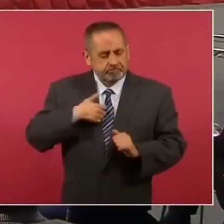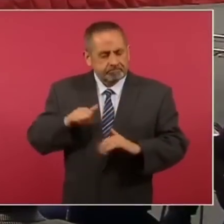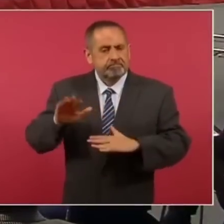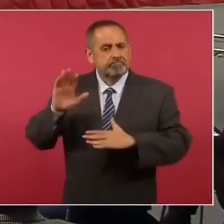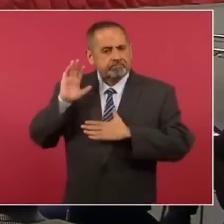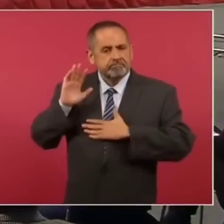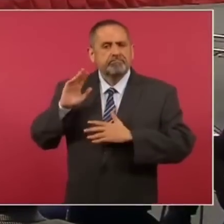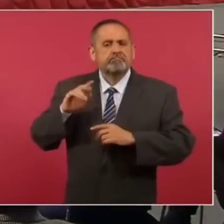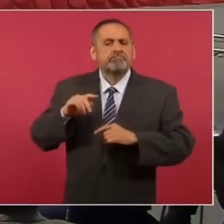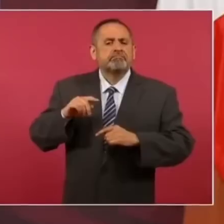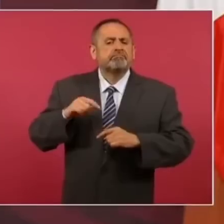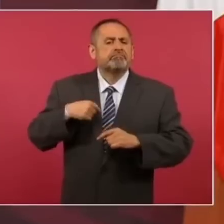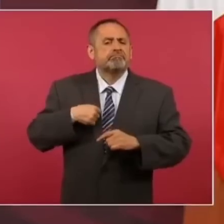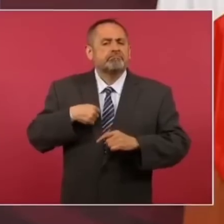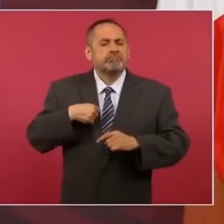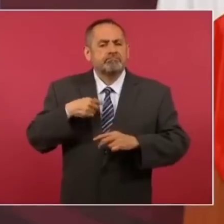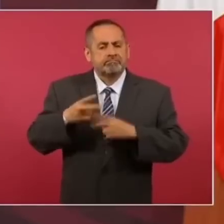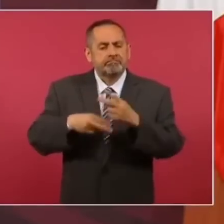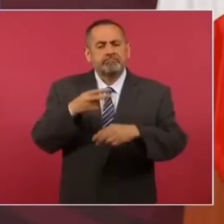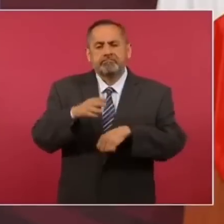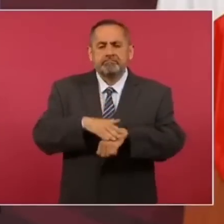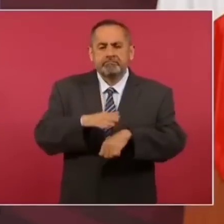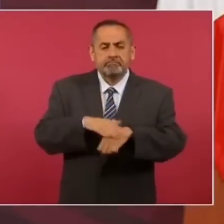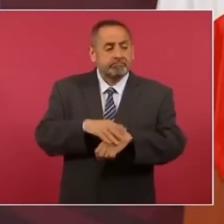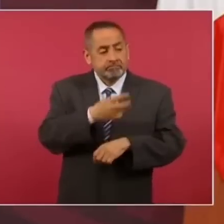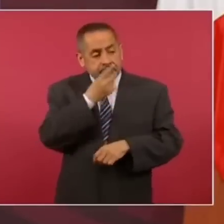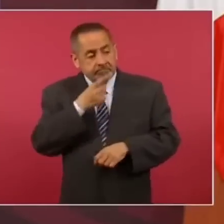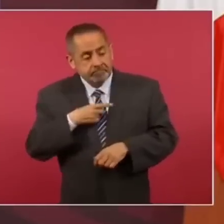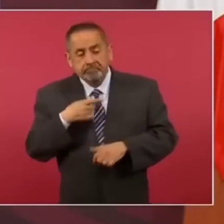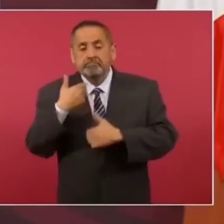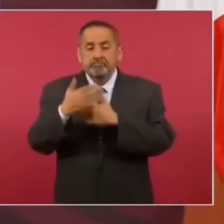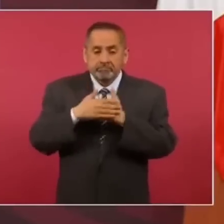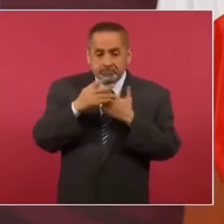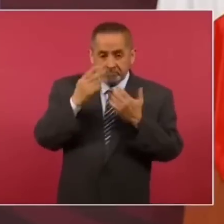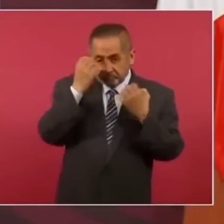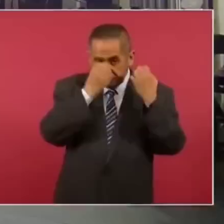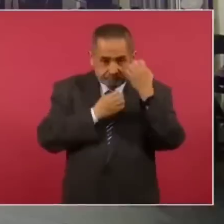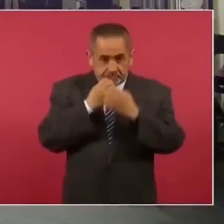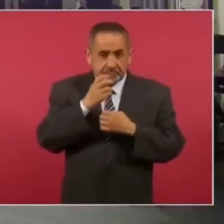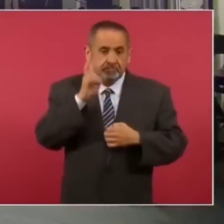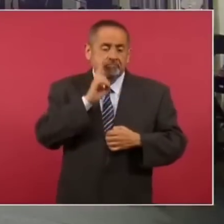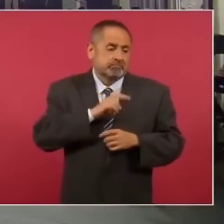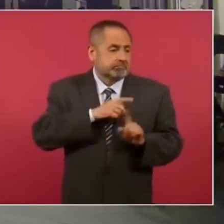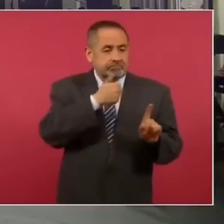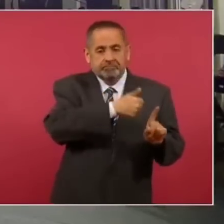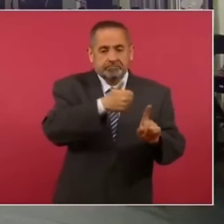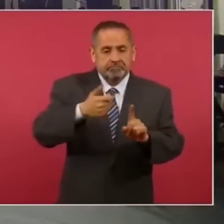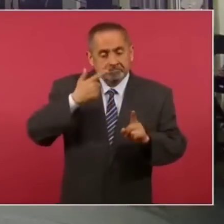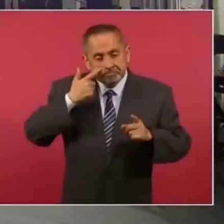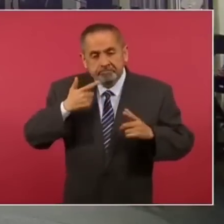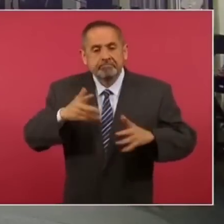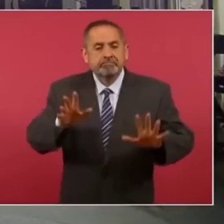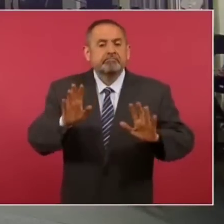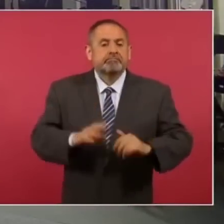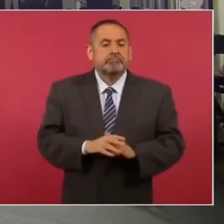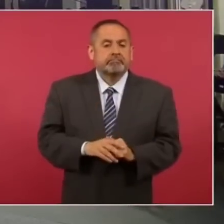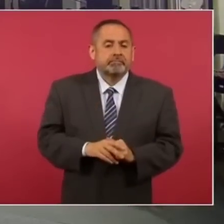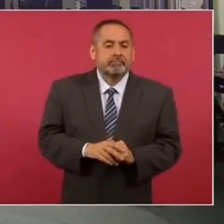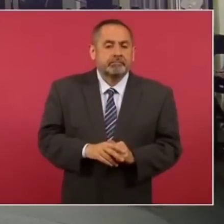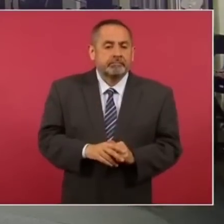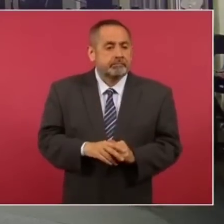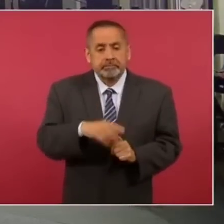que va a haber un nuevo examen de que cada quien, porque no han